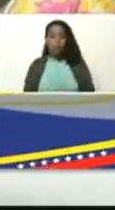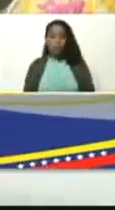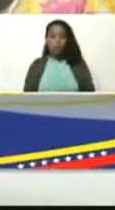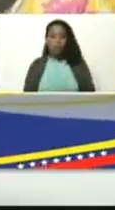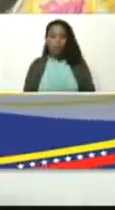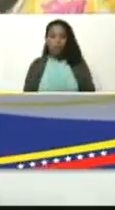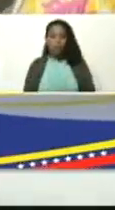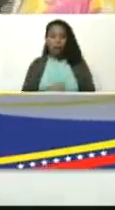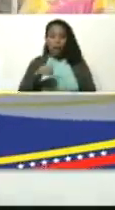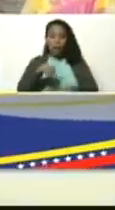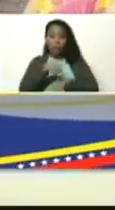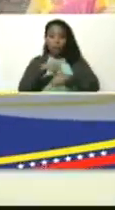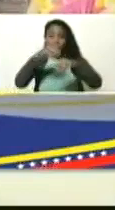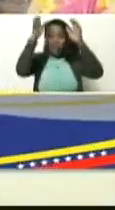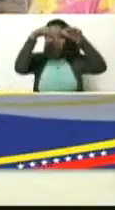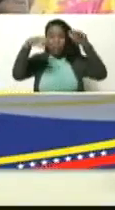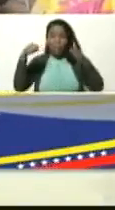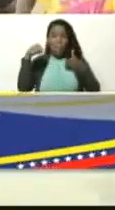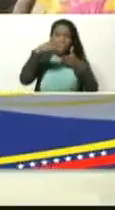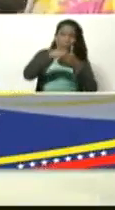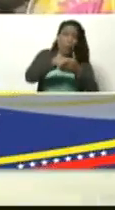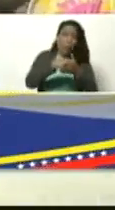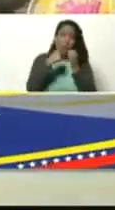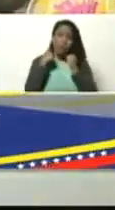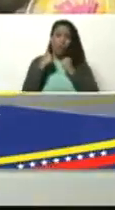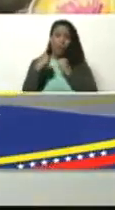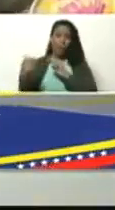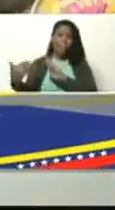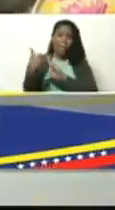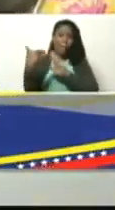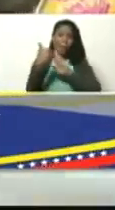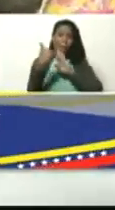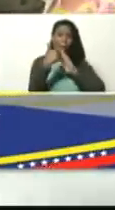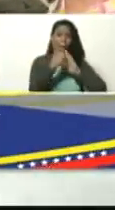Esta temporada de lluvia nos ha golpeado con dureza,